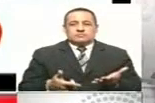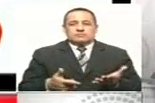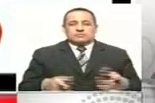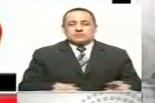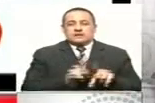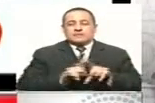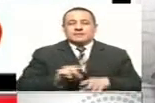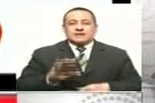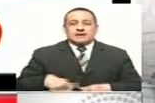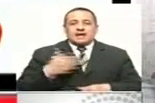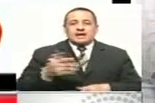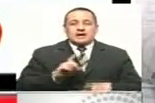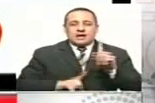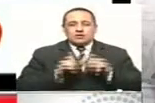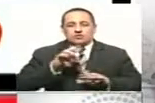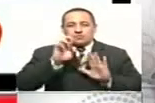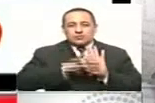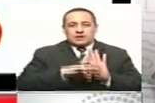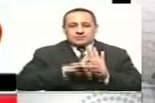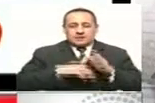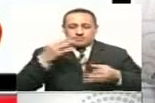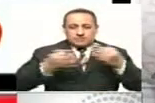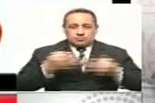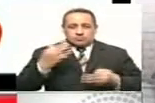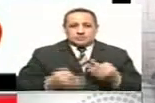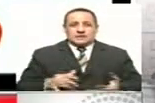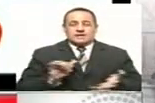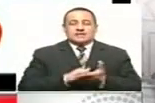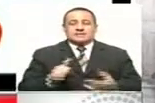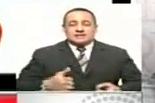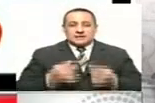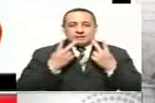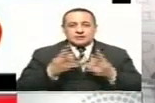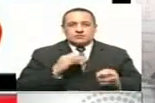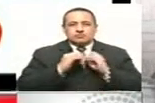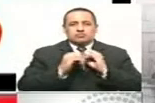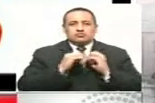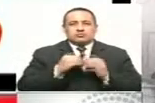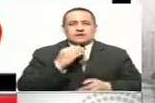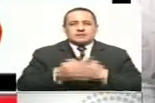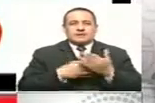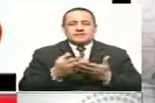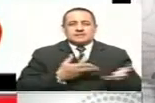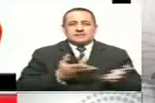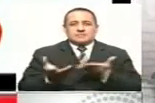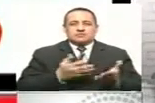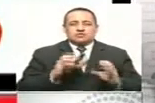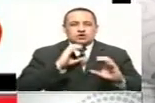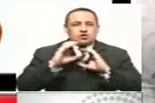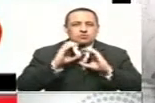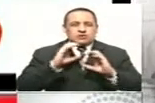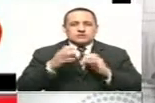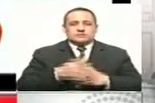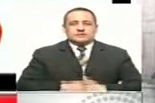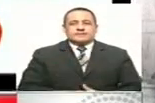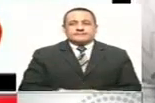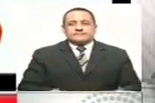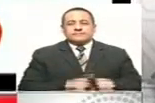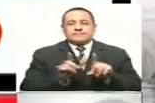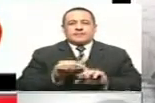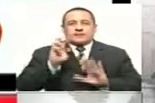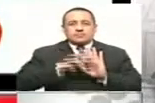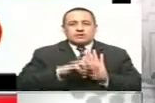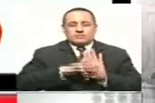hay algunos programas presupuestales que tienen que ver con la mejora de la provisión de los servicios de telecomunicación o el